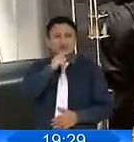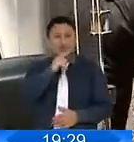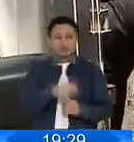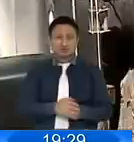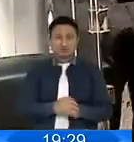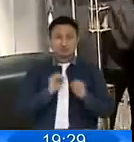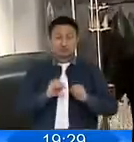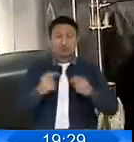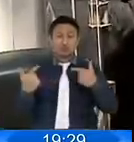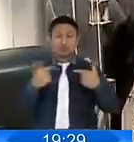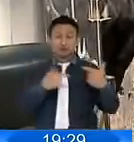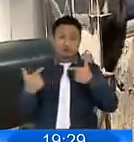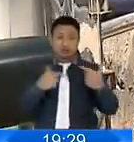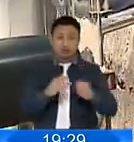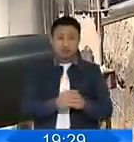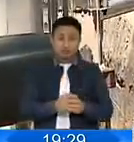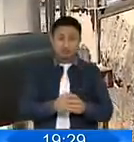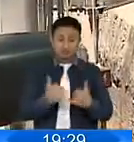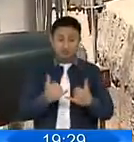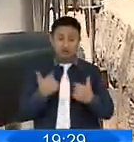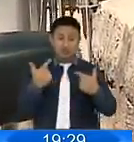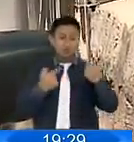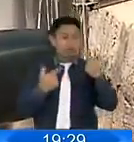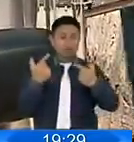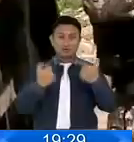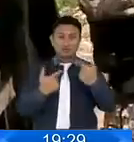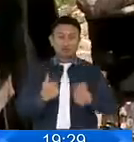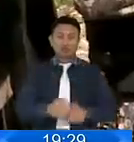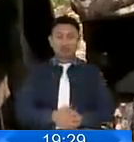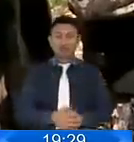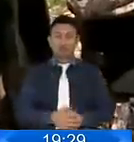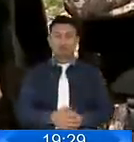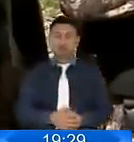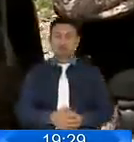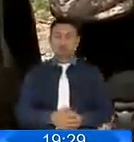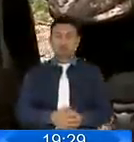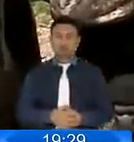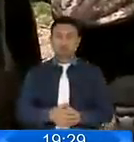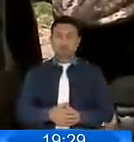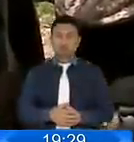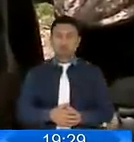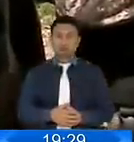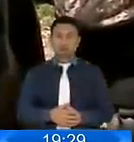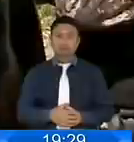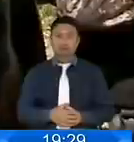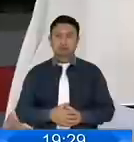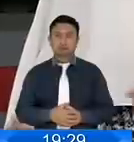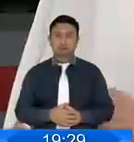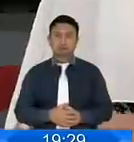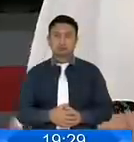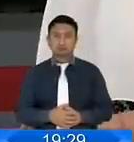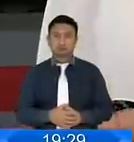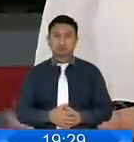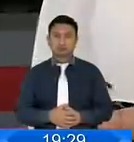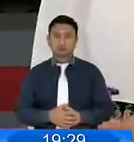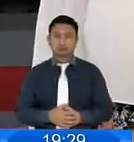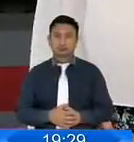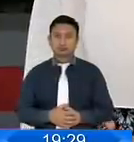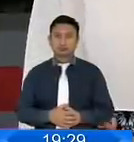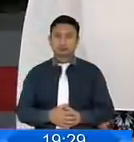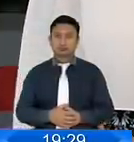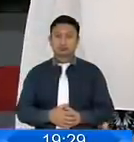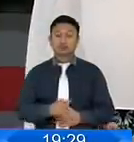balas hablaron su propio idioma. En Quito informó Iván Gazamen. Agentes del Grupo de Operaciones